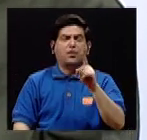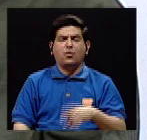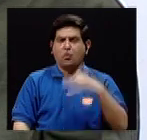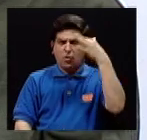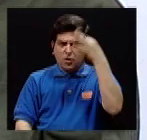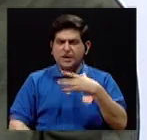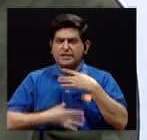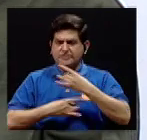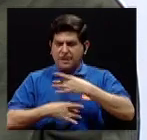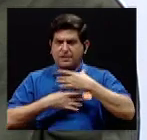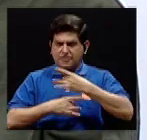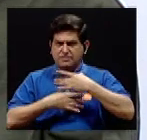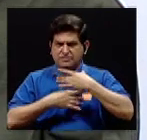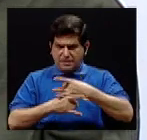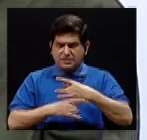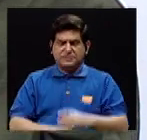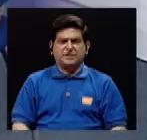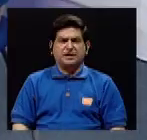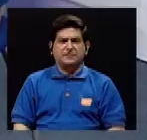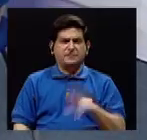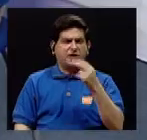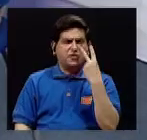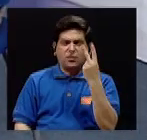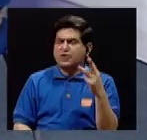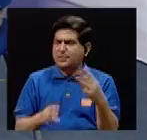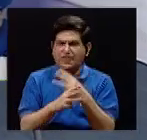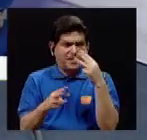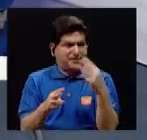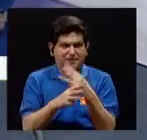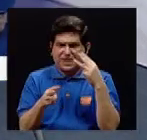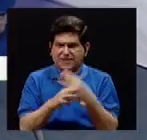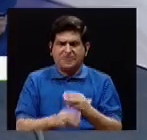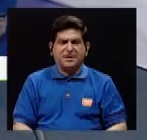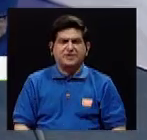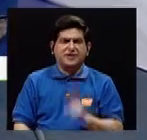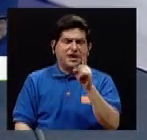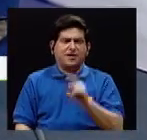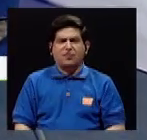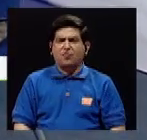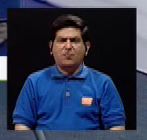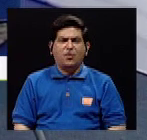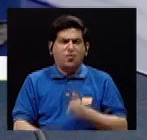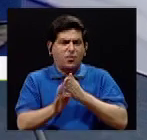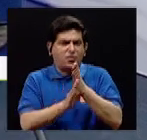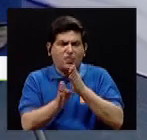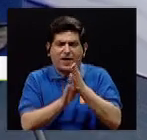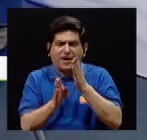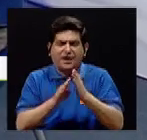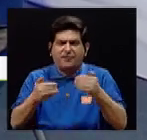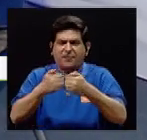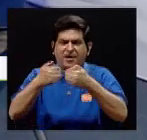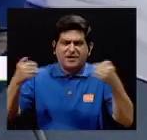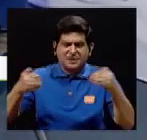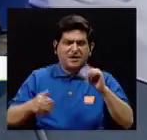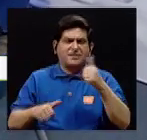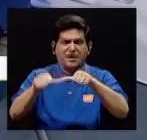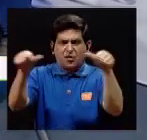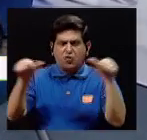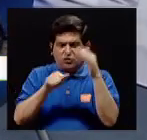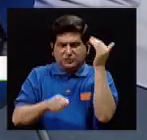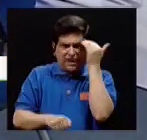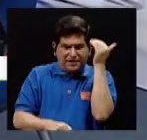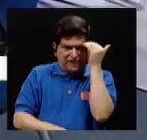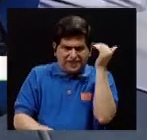una postura muy interesante porque no es ver a la matemática como una disciplina aislada de los otros Campos del